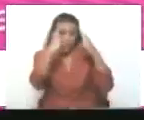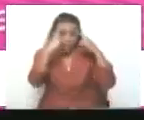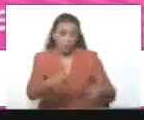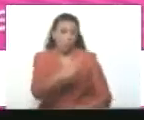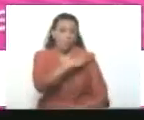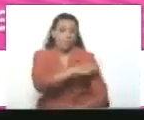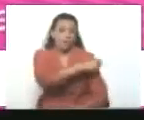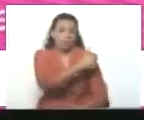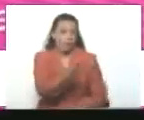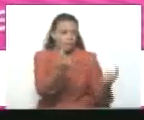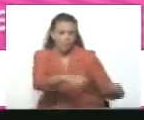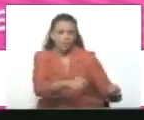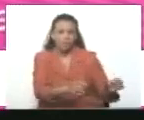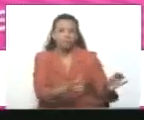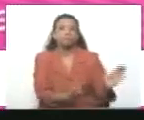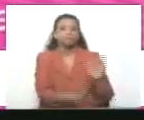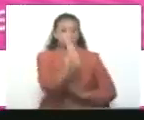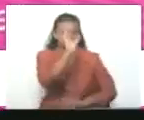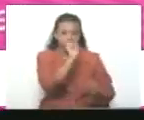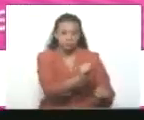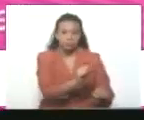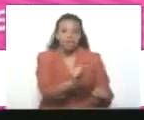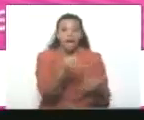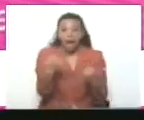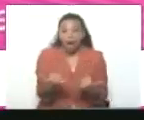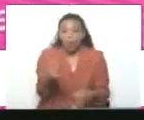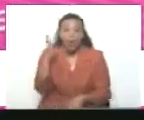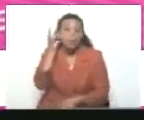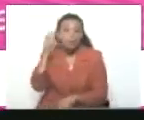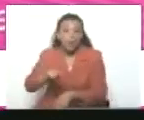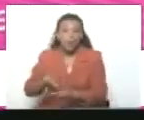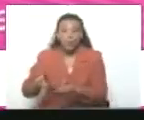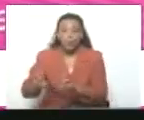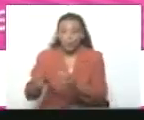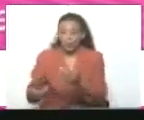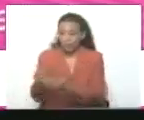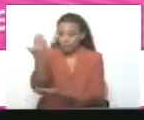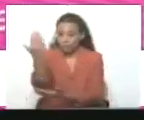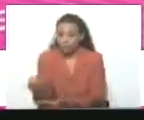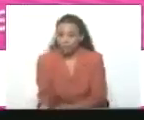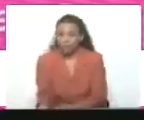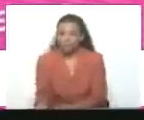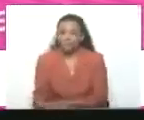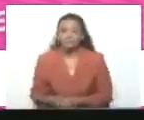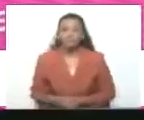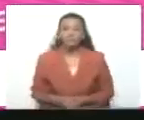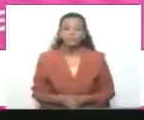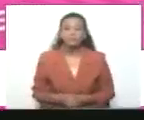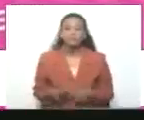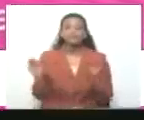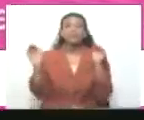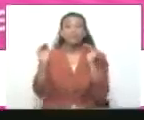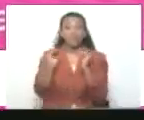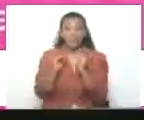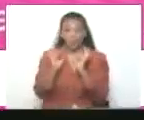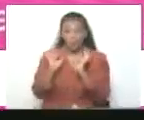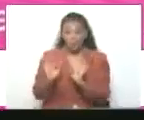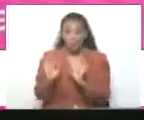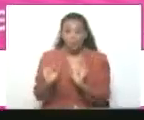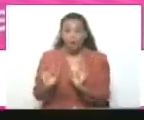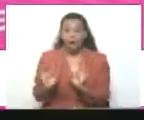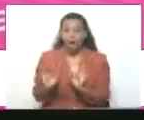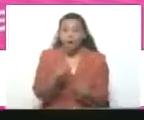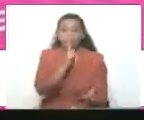puestos muy importantes y relevantes. Muchas gracias, Morales. Igual